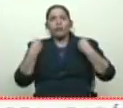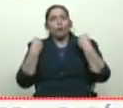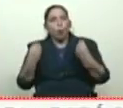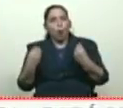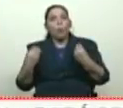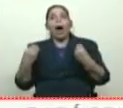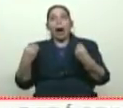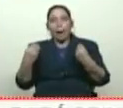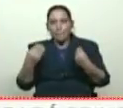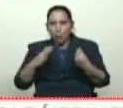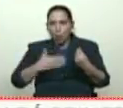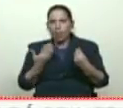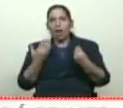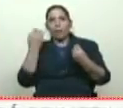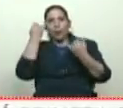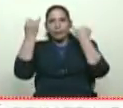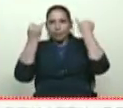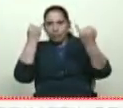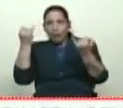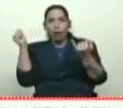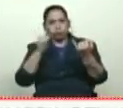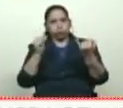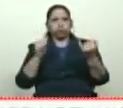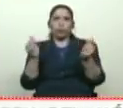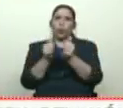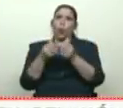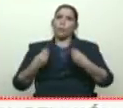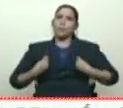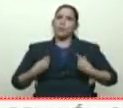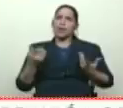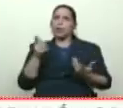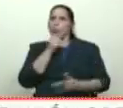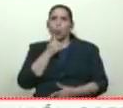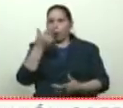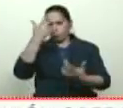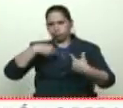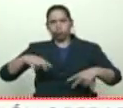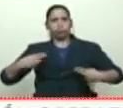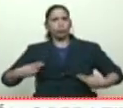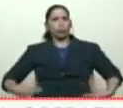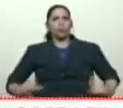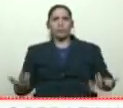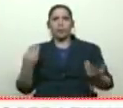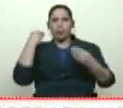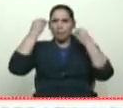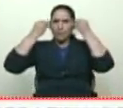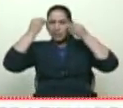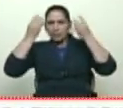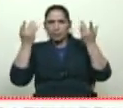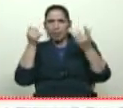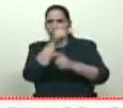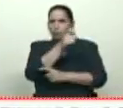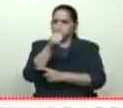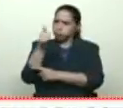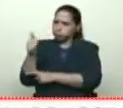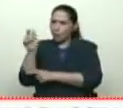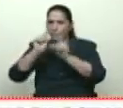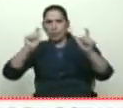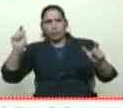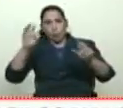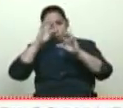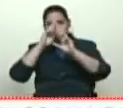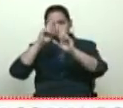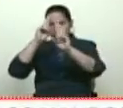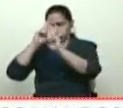confrontar nuestras ideas conviviendo? Sí, porque no tenemos uniforme en el pensamiento. Cada quien se le respeta